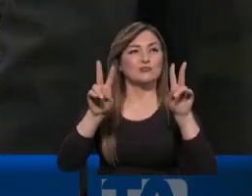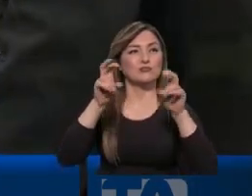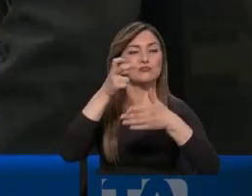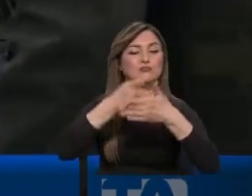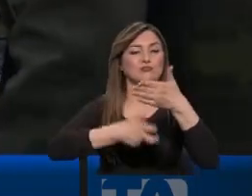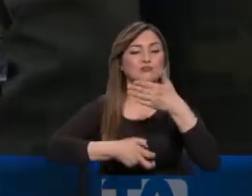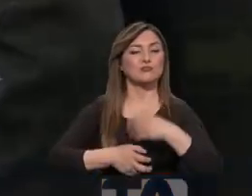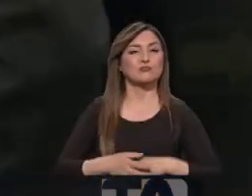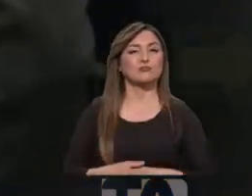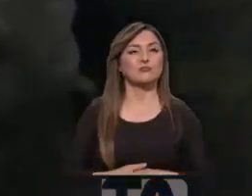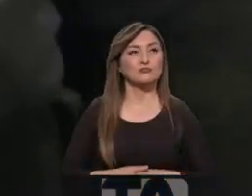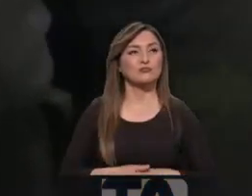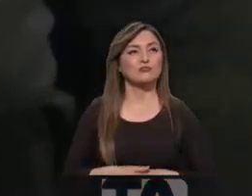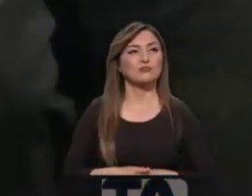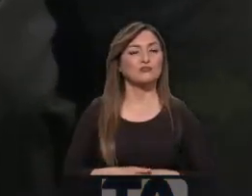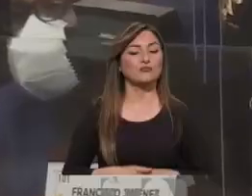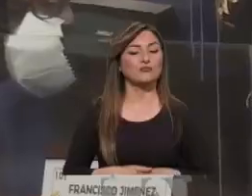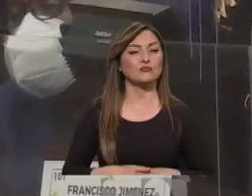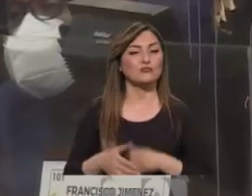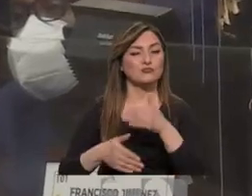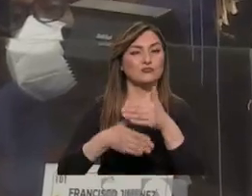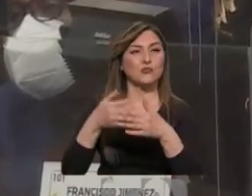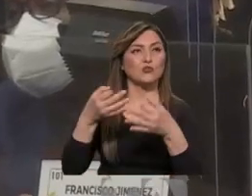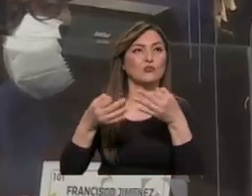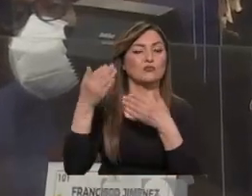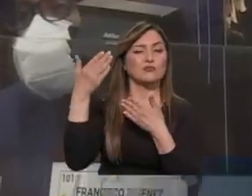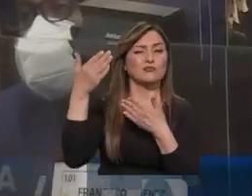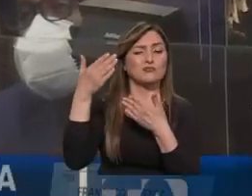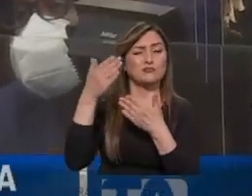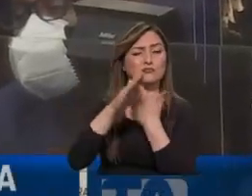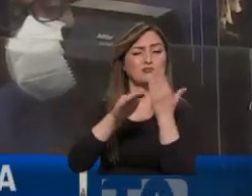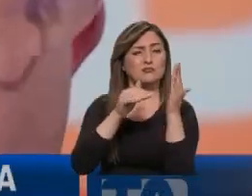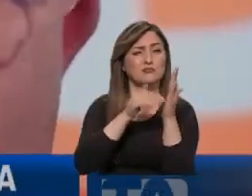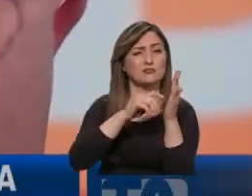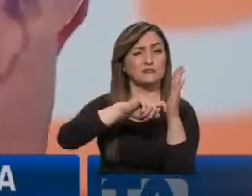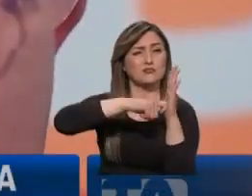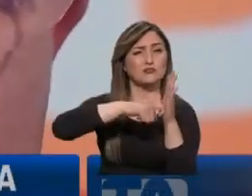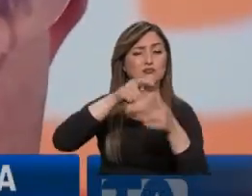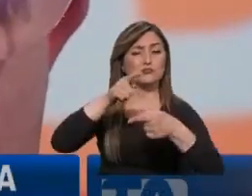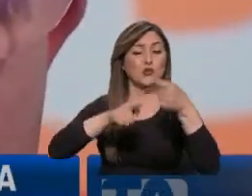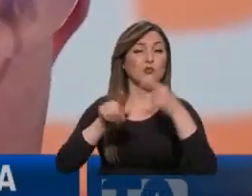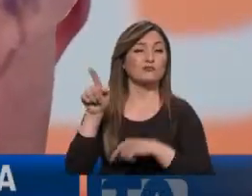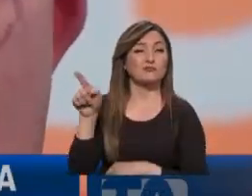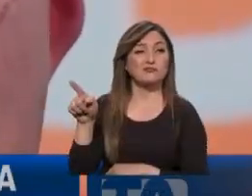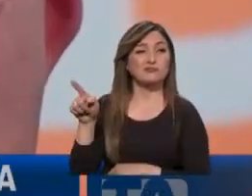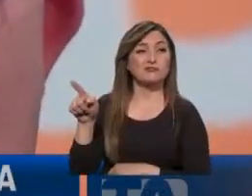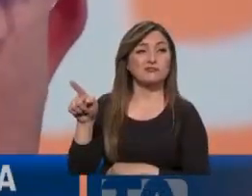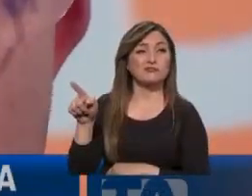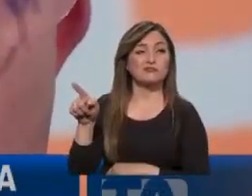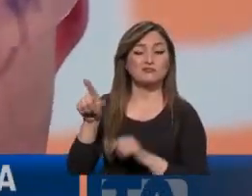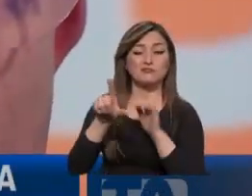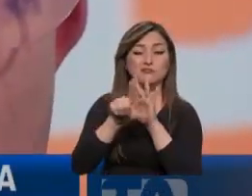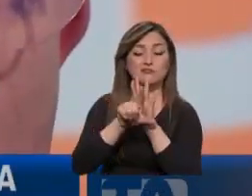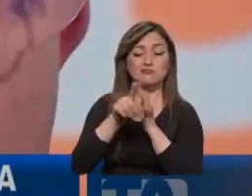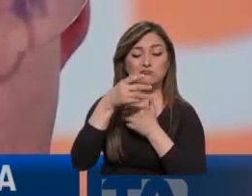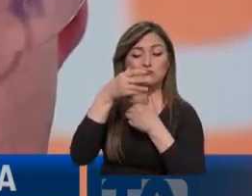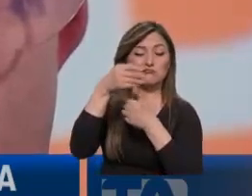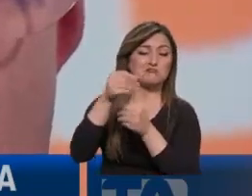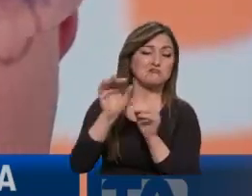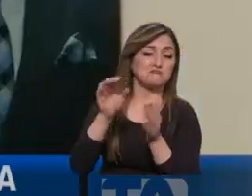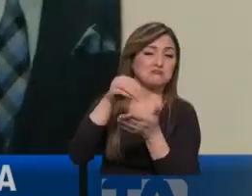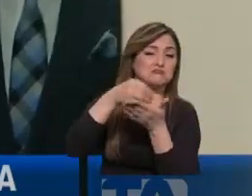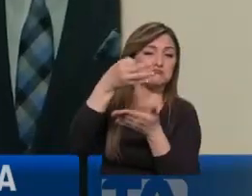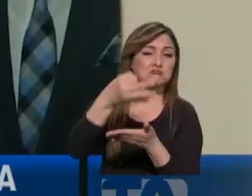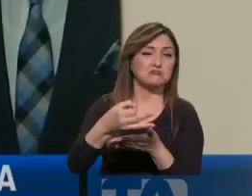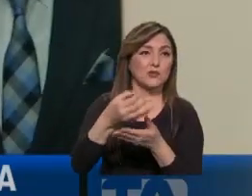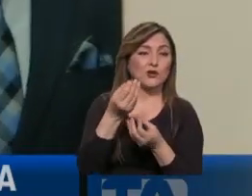glosas. Descartan que se pueda seguir un proceso de juicio político contra el Contralor, pues él ha actuado según la ley y se ha negado a